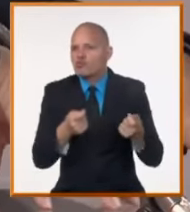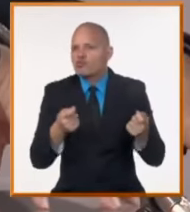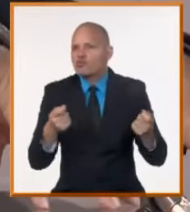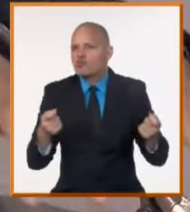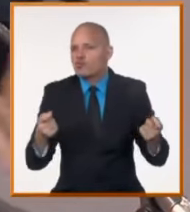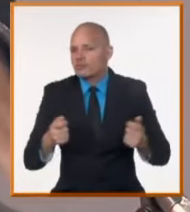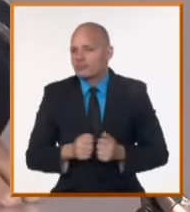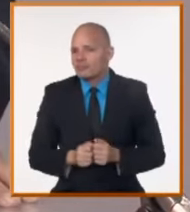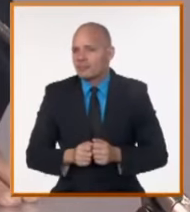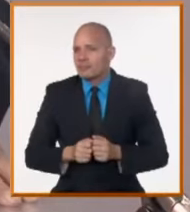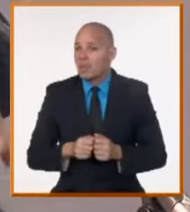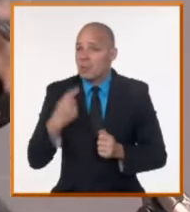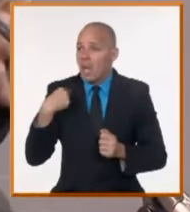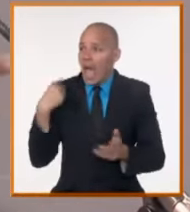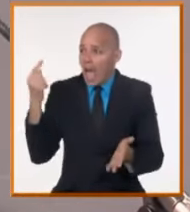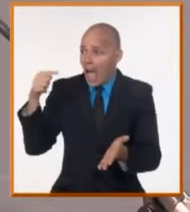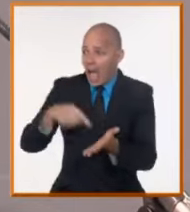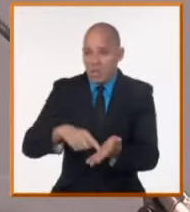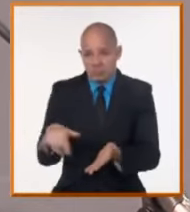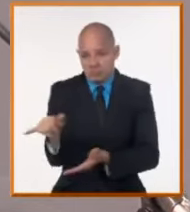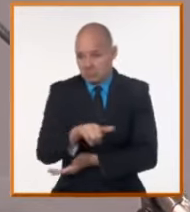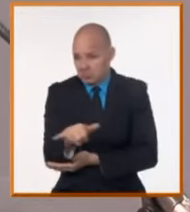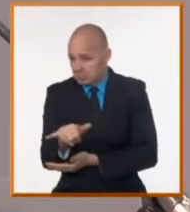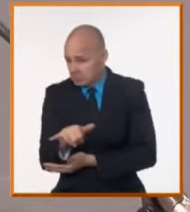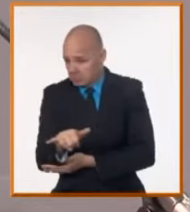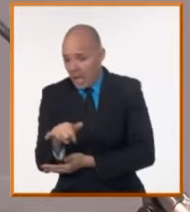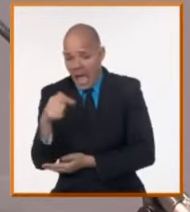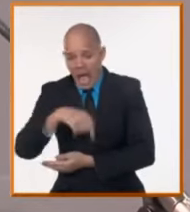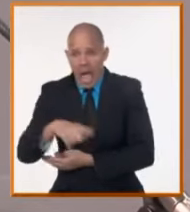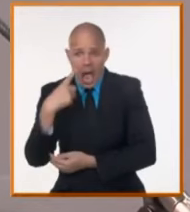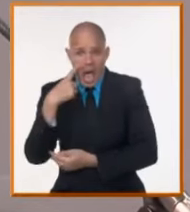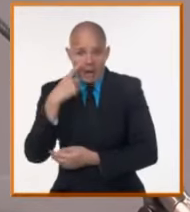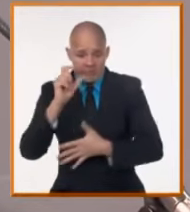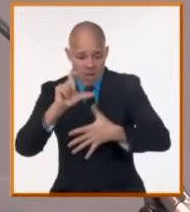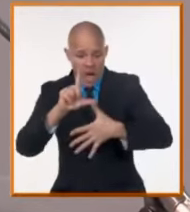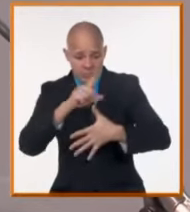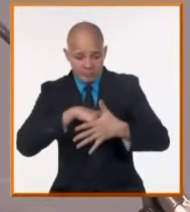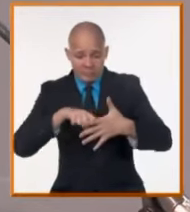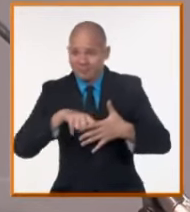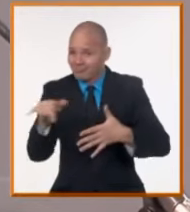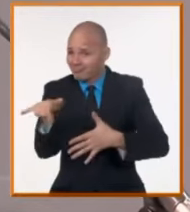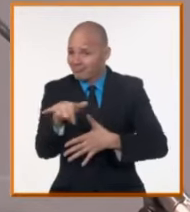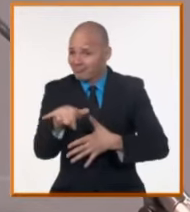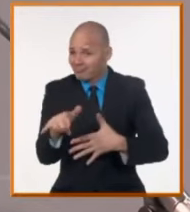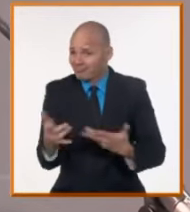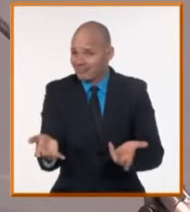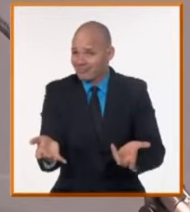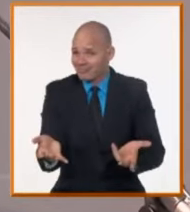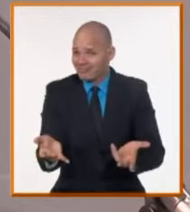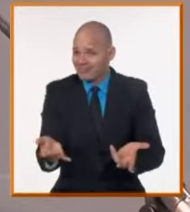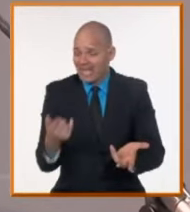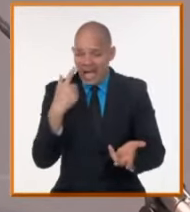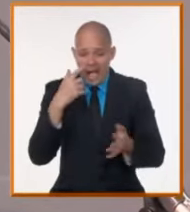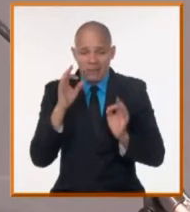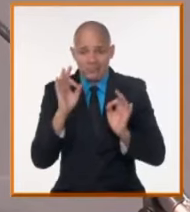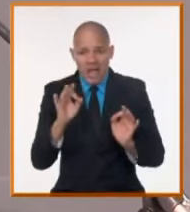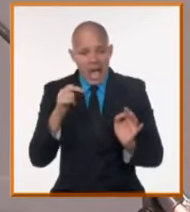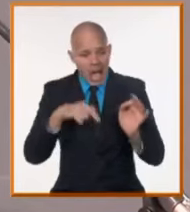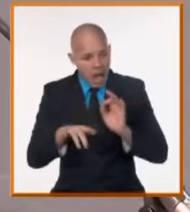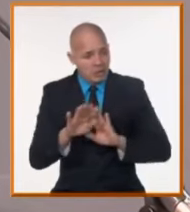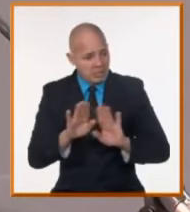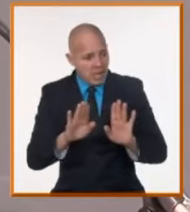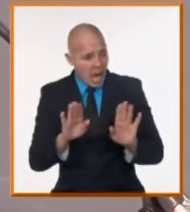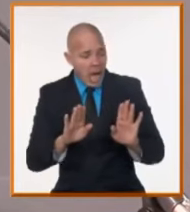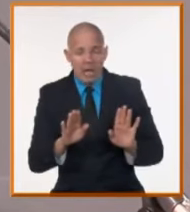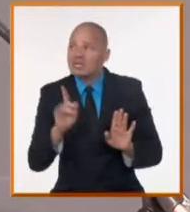enemigos dentro de América Latina se ven hoy con las posiciones de Rusia y de China aquí en el continente. No,